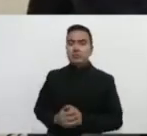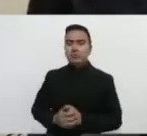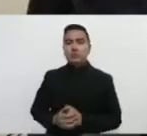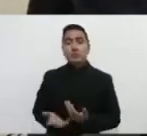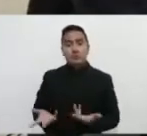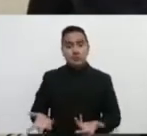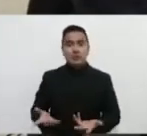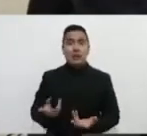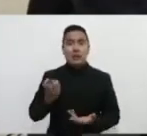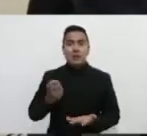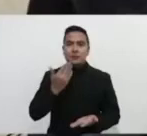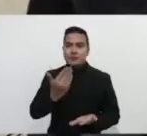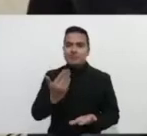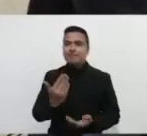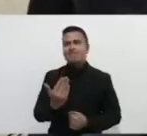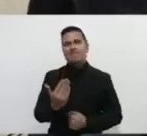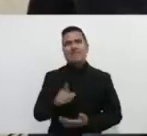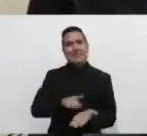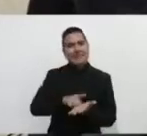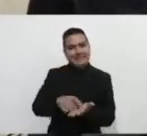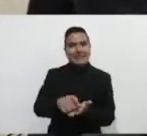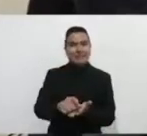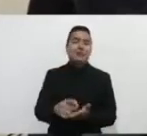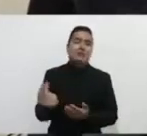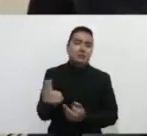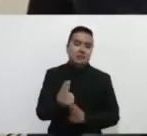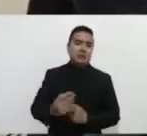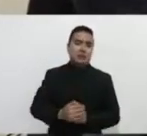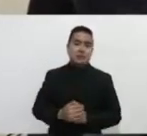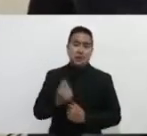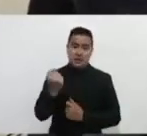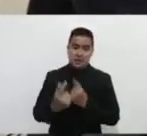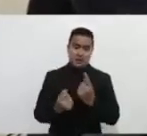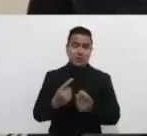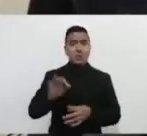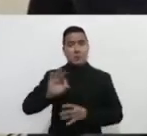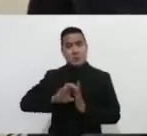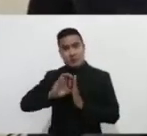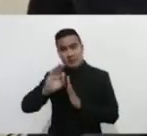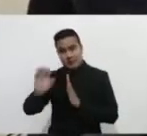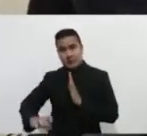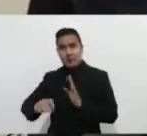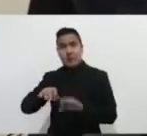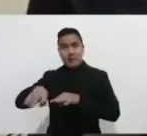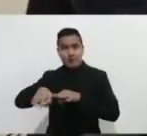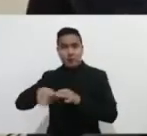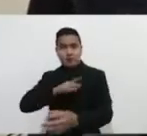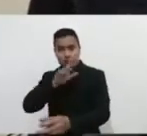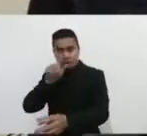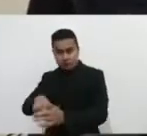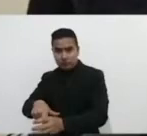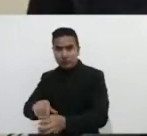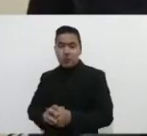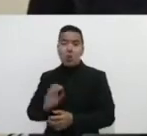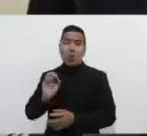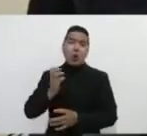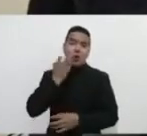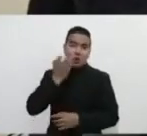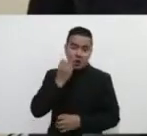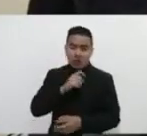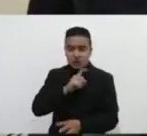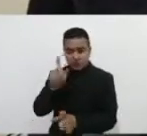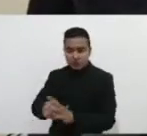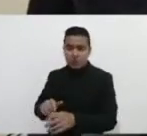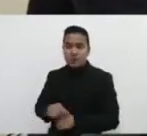de alguna manera te vas acostumbrando al trato de que si llegas a un trabajo, pues no te tomen tu opinión, de que si formas parte de un órgano colegiado,